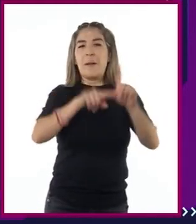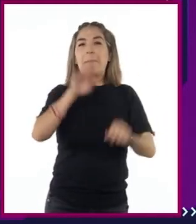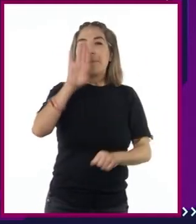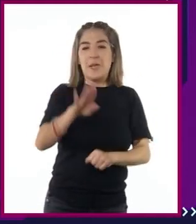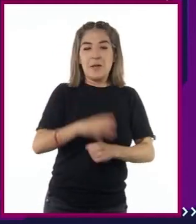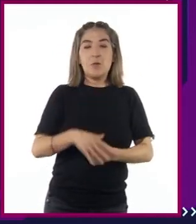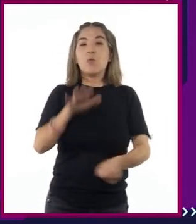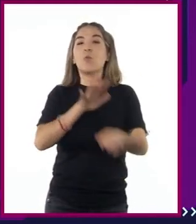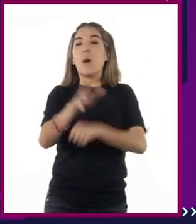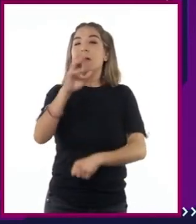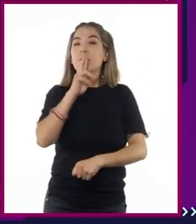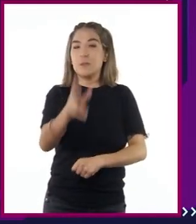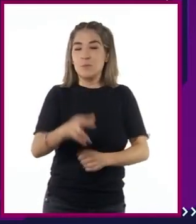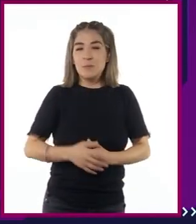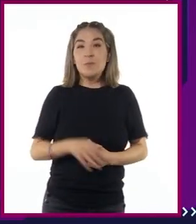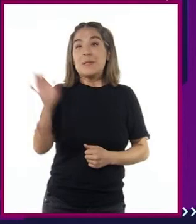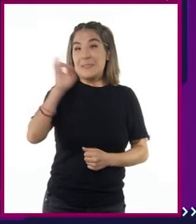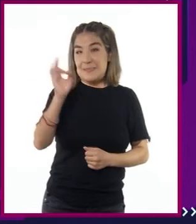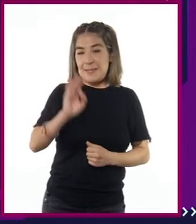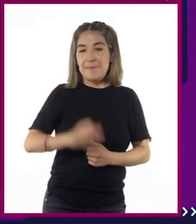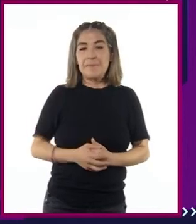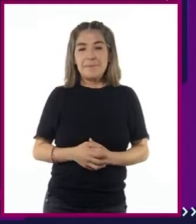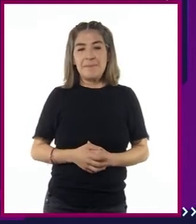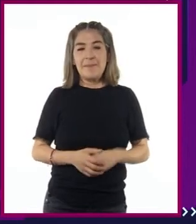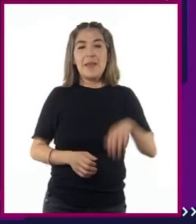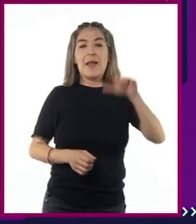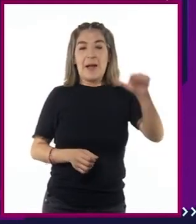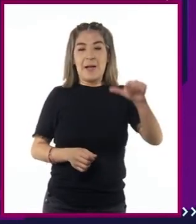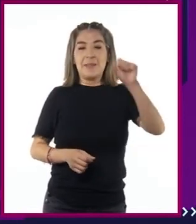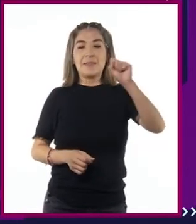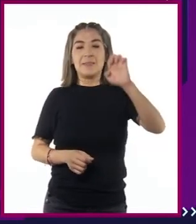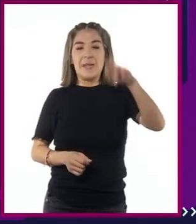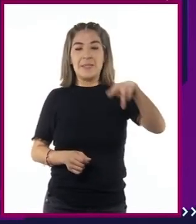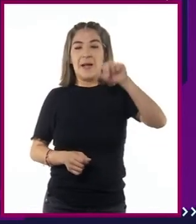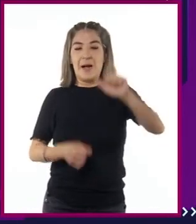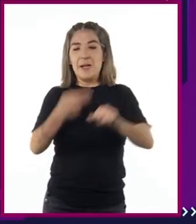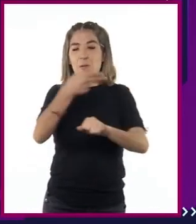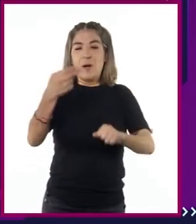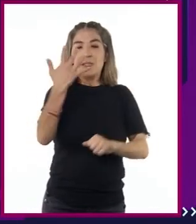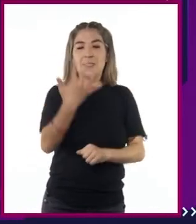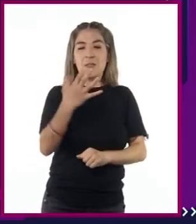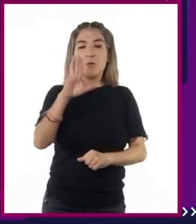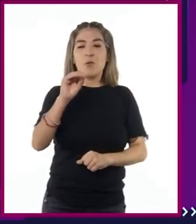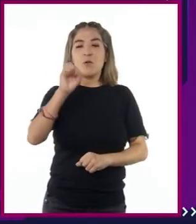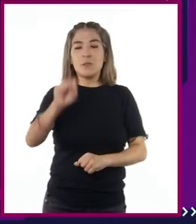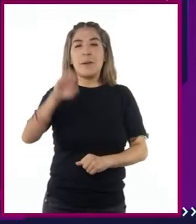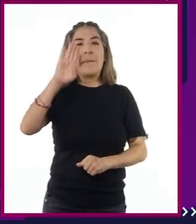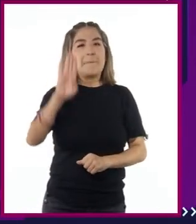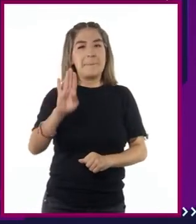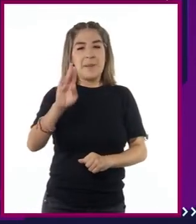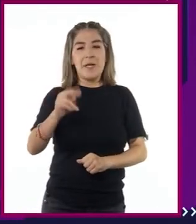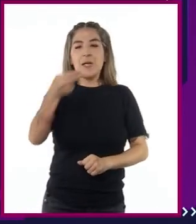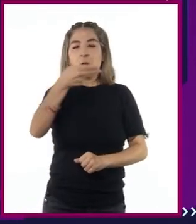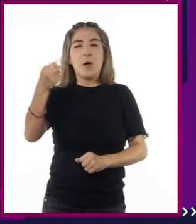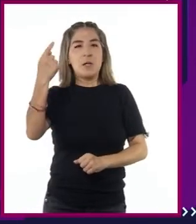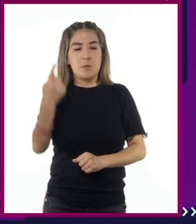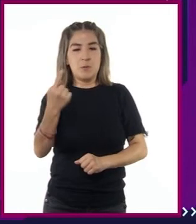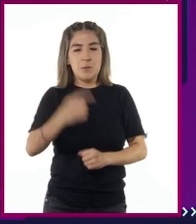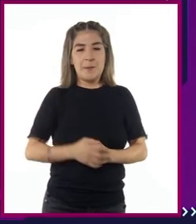A, seno de A es igual a 5, coseno de B es igual a 1,